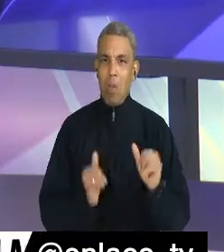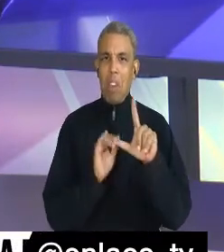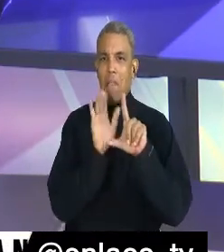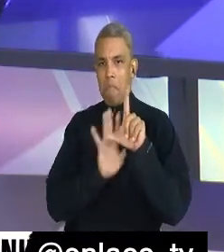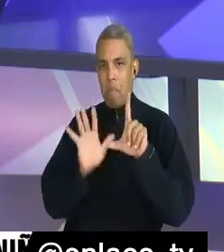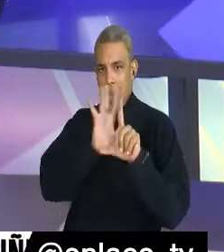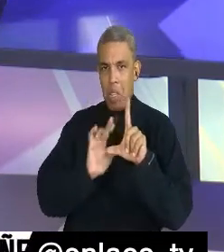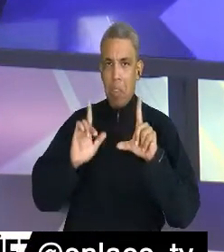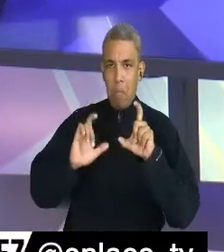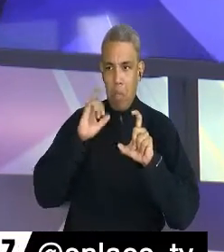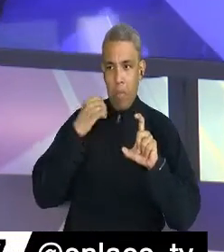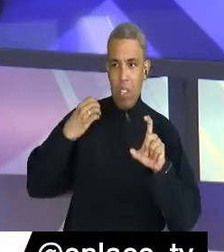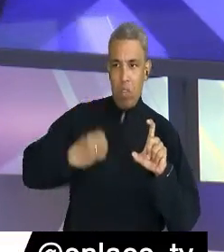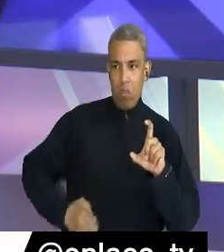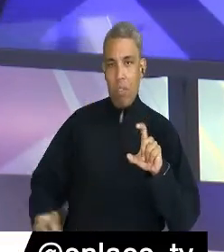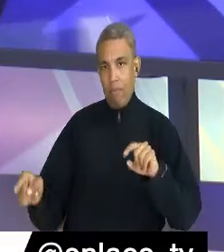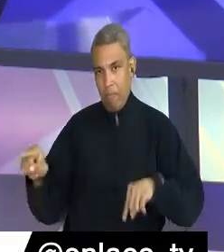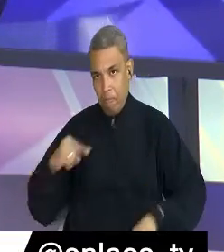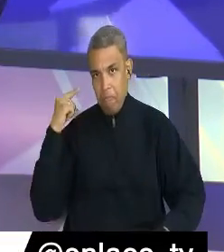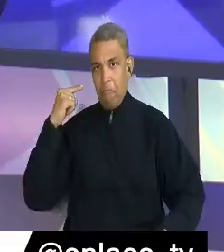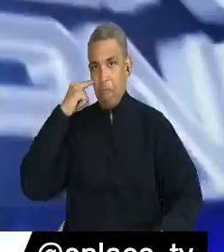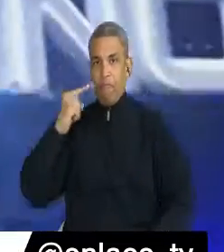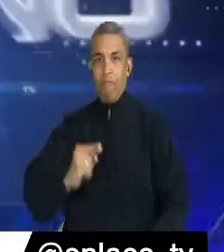comunidad a través de enlace noticias